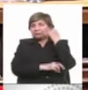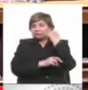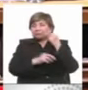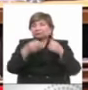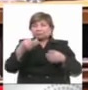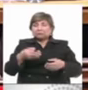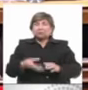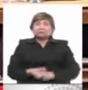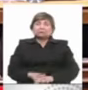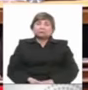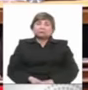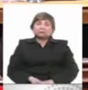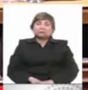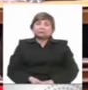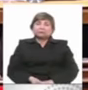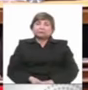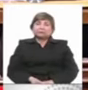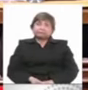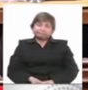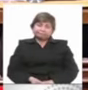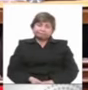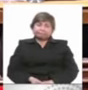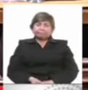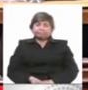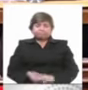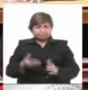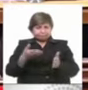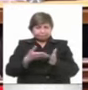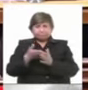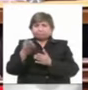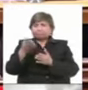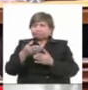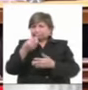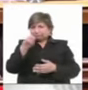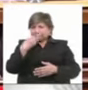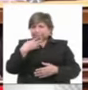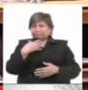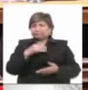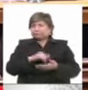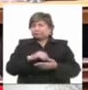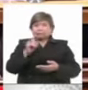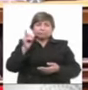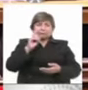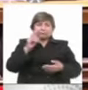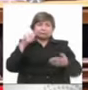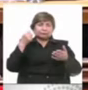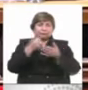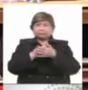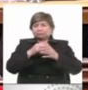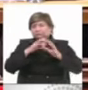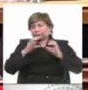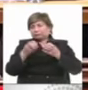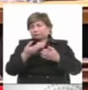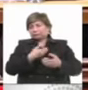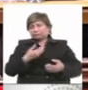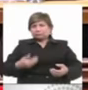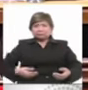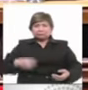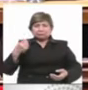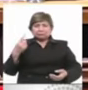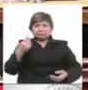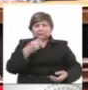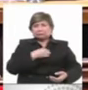es la realidad. Y claro, esto va en la línea pues de lo que algunos han dicho, ¿no? No tirarse contra el gabinete, ir ministro por